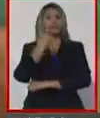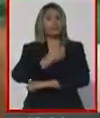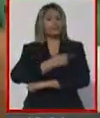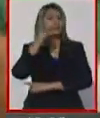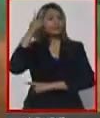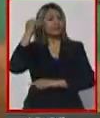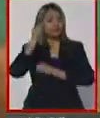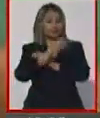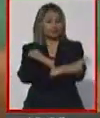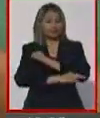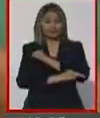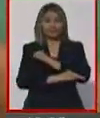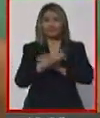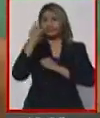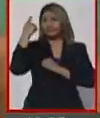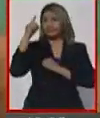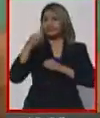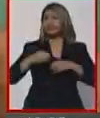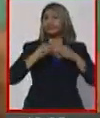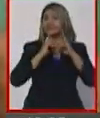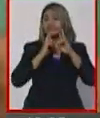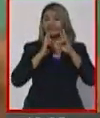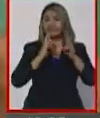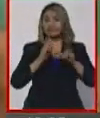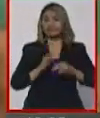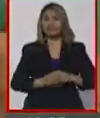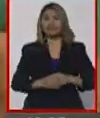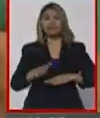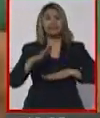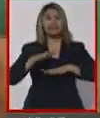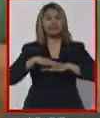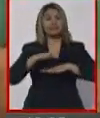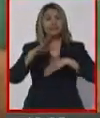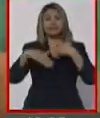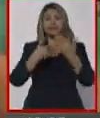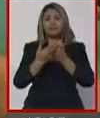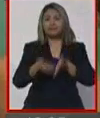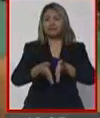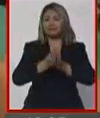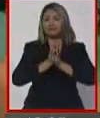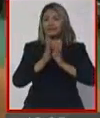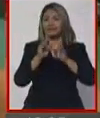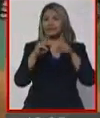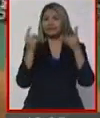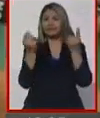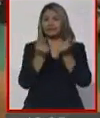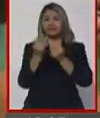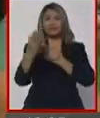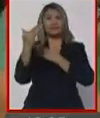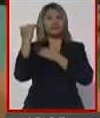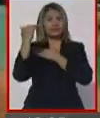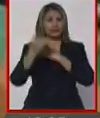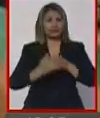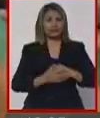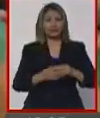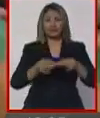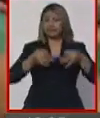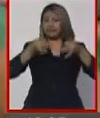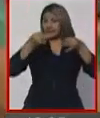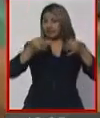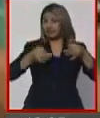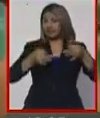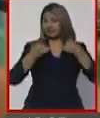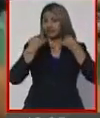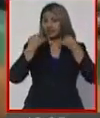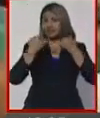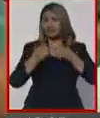días al Gobierno Nacional para que se dé una respuesta sobre todas las demandas que tiene el departamento de Santa Cruz establecidas